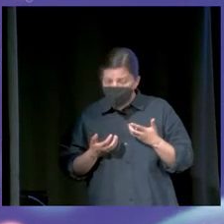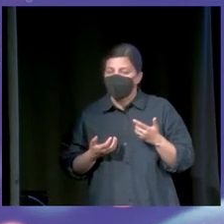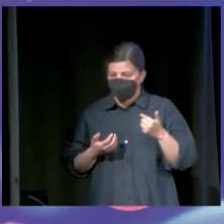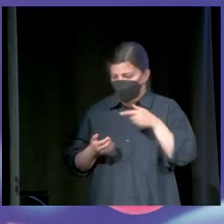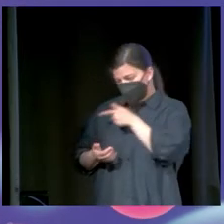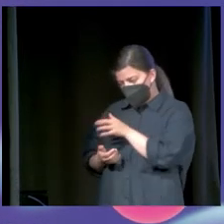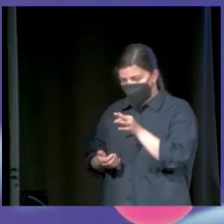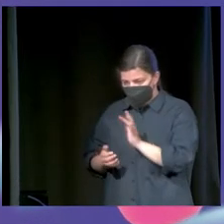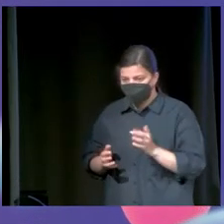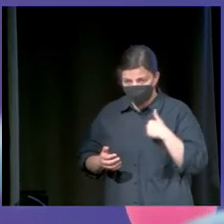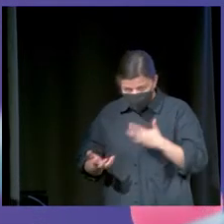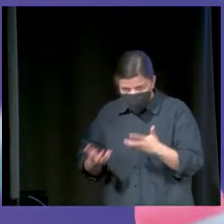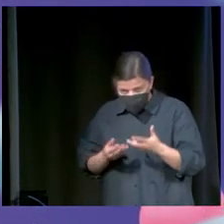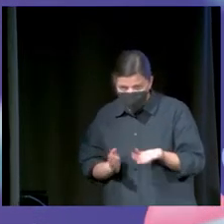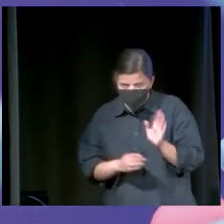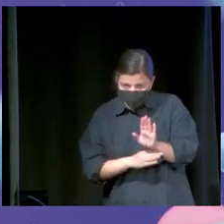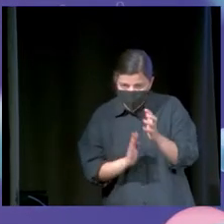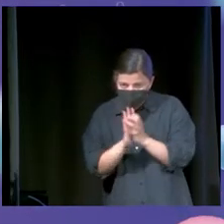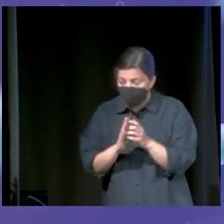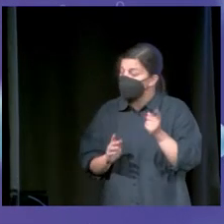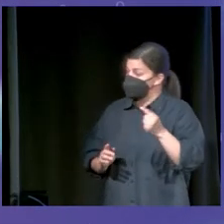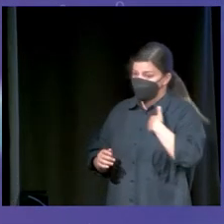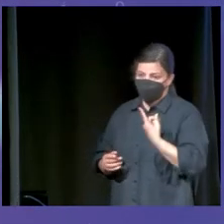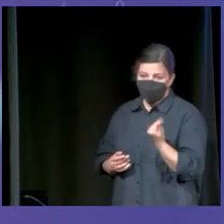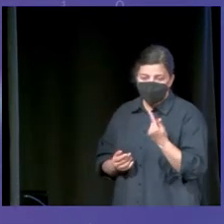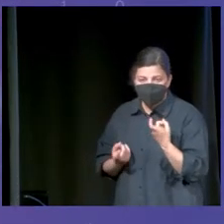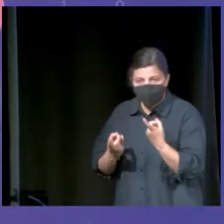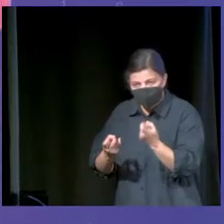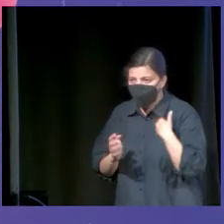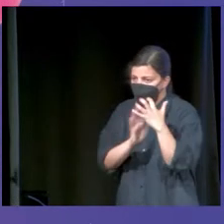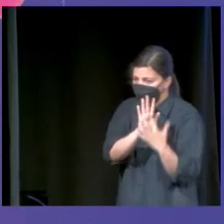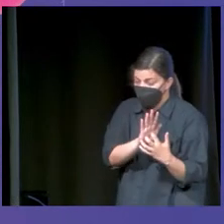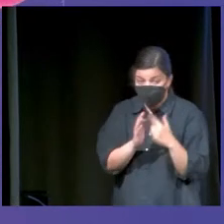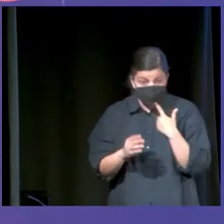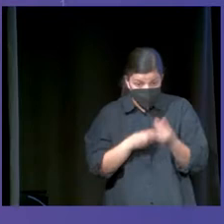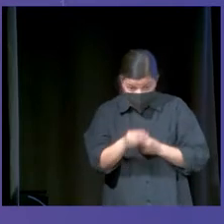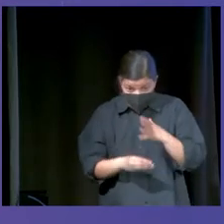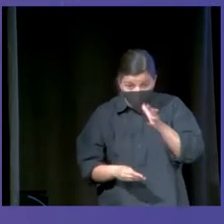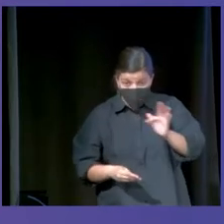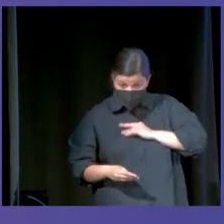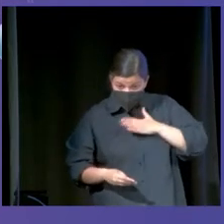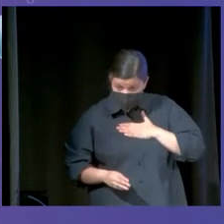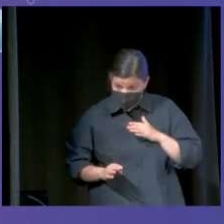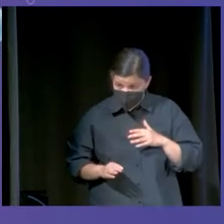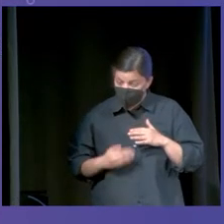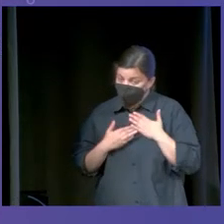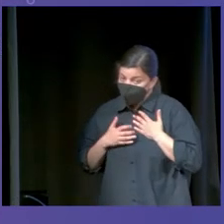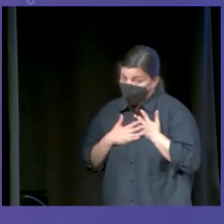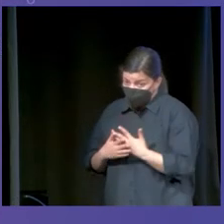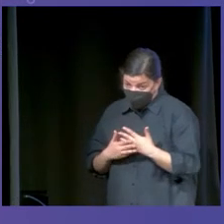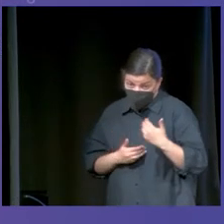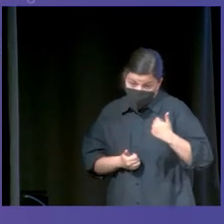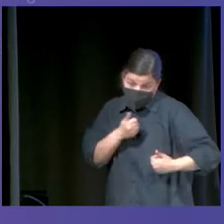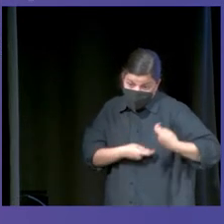X millones. Y el competidor dijo, no, lo siento, voy mal de pasta. Yo voy a hacer una oferta a la baja. Y dijo, no te atrevas porque este me toca a mí. Dijo, lo siento, es el mercado, amigo.